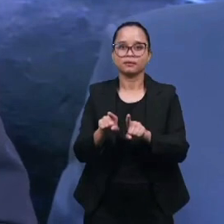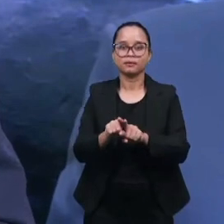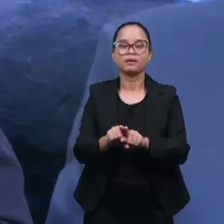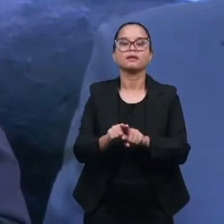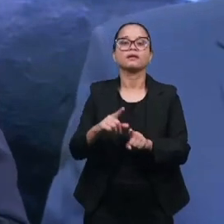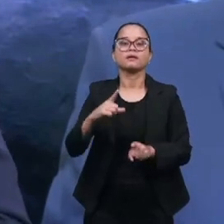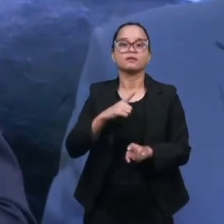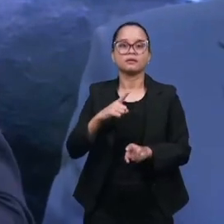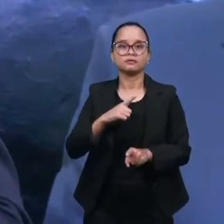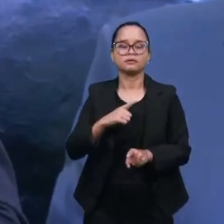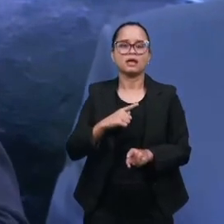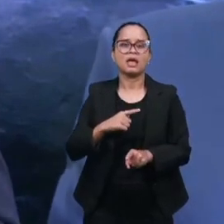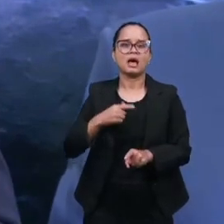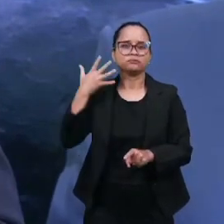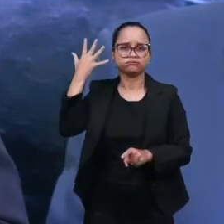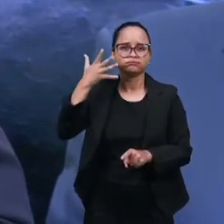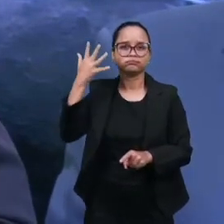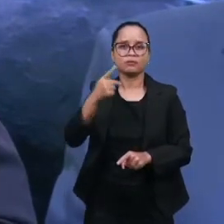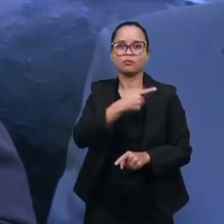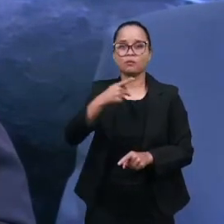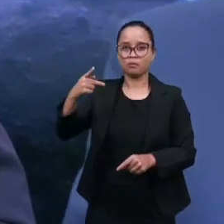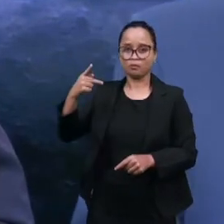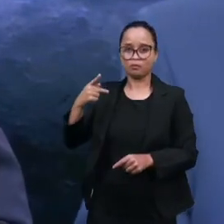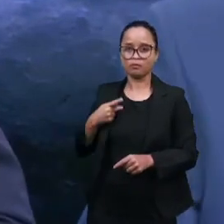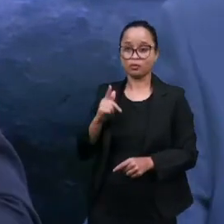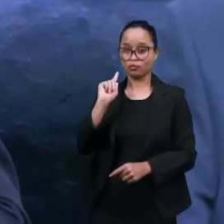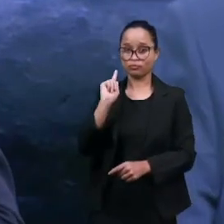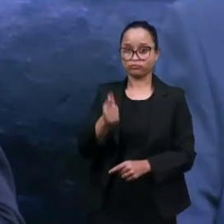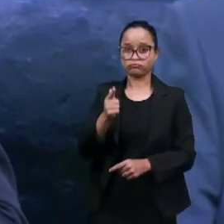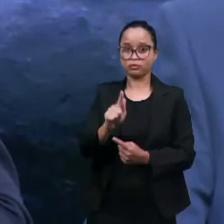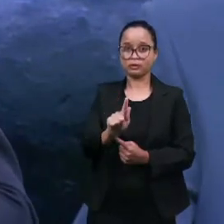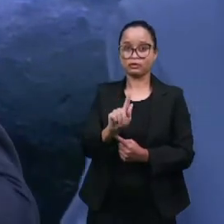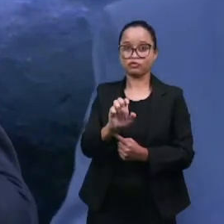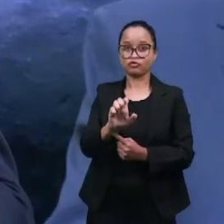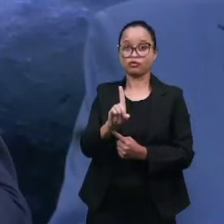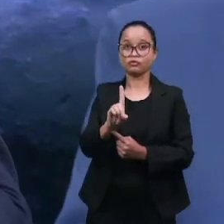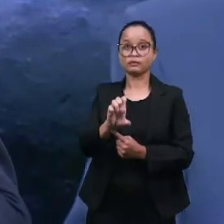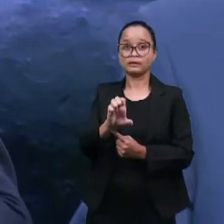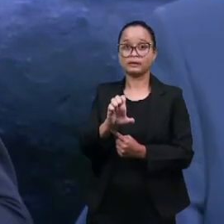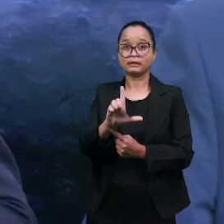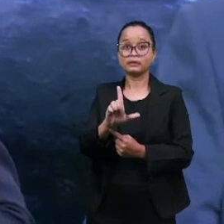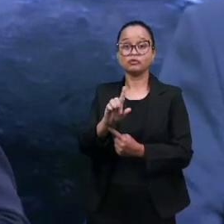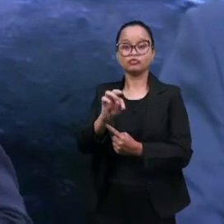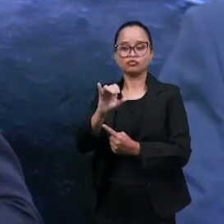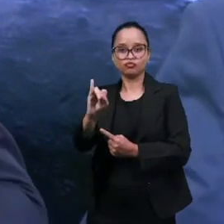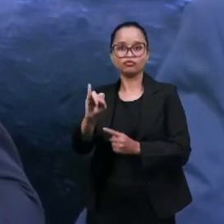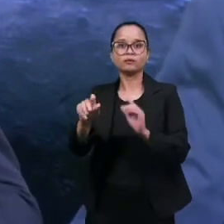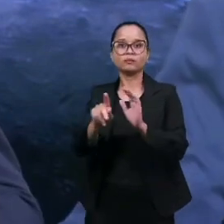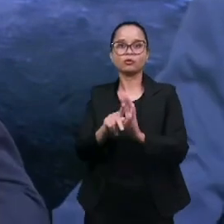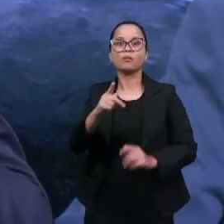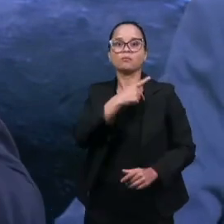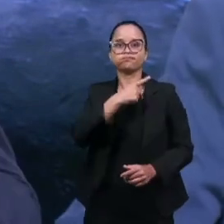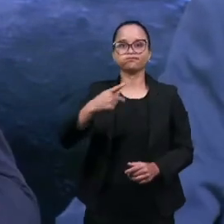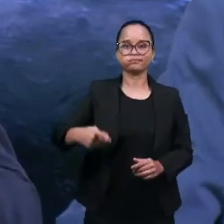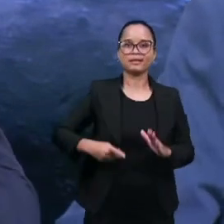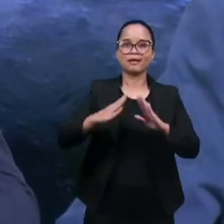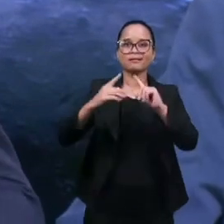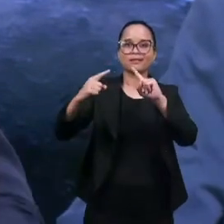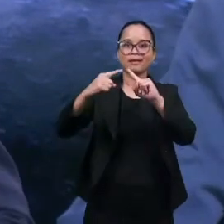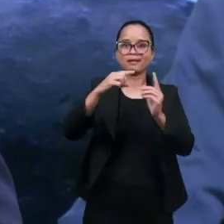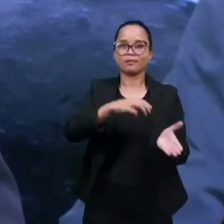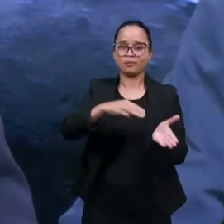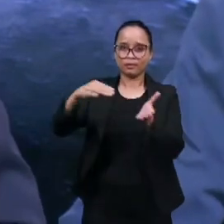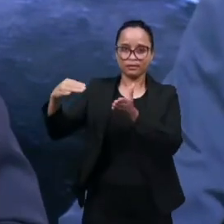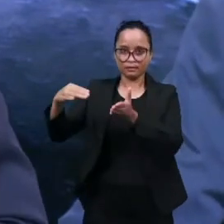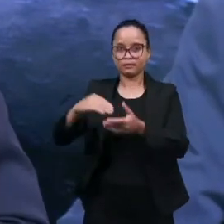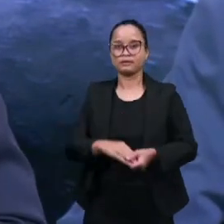una palabra por el pastor Yedel Tigueiros, que es presidente de la Iglesia Cristiana Maranata, en todo el Brasil y el exterior. Y enseguida